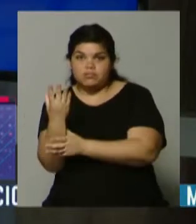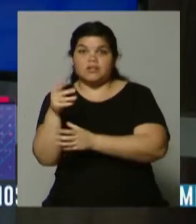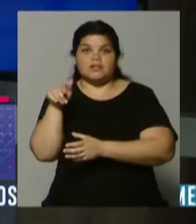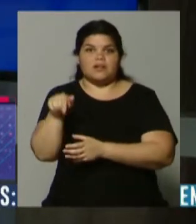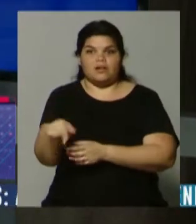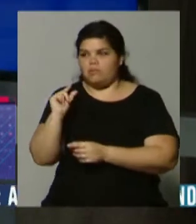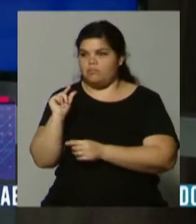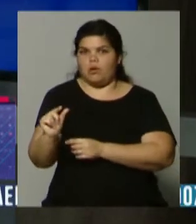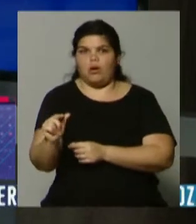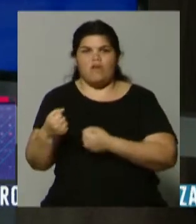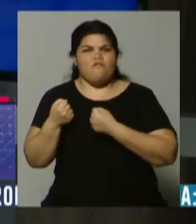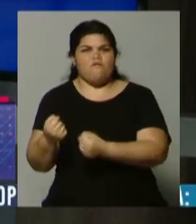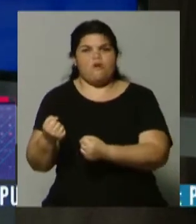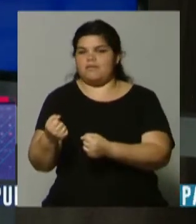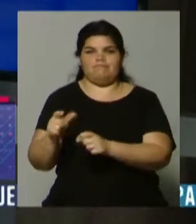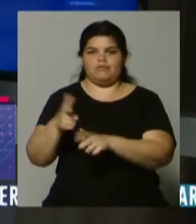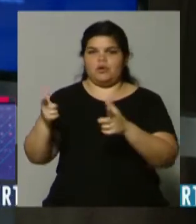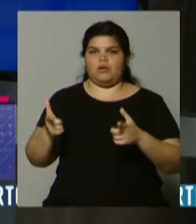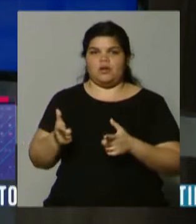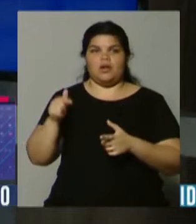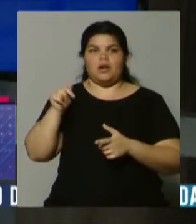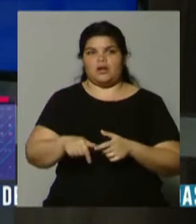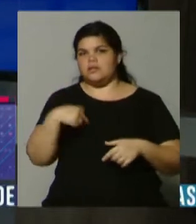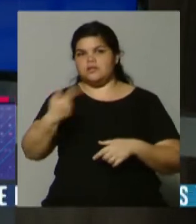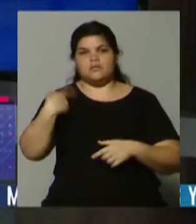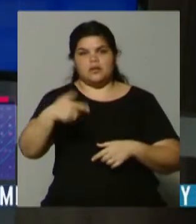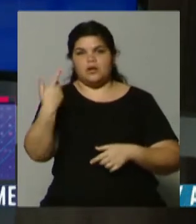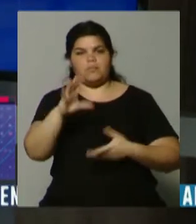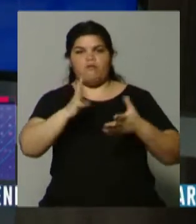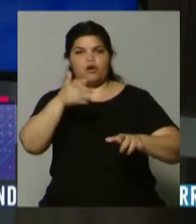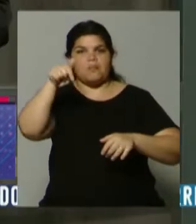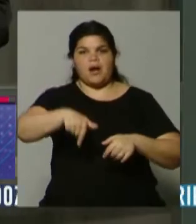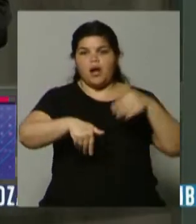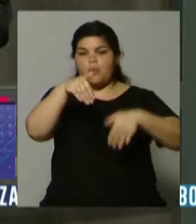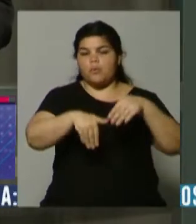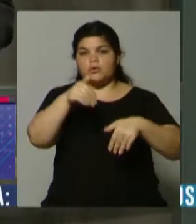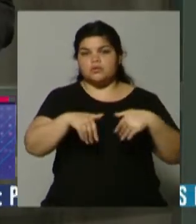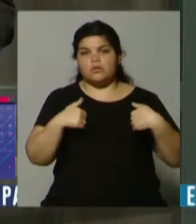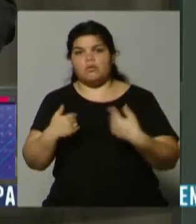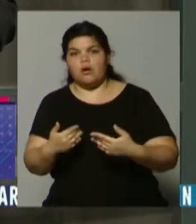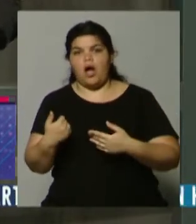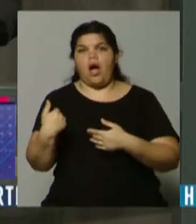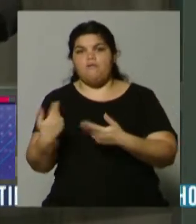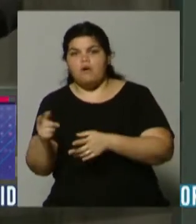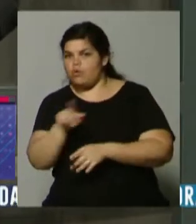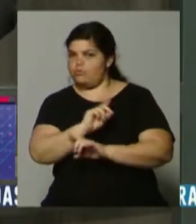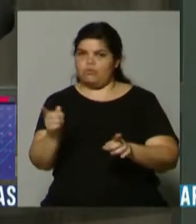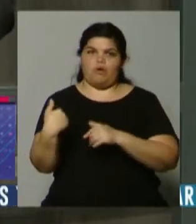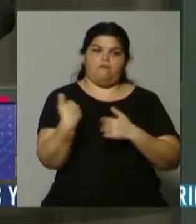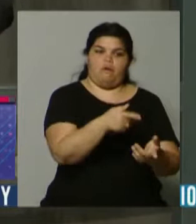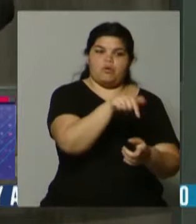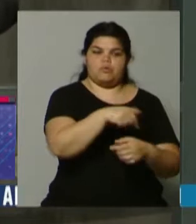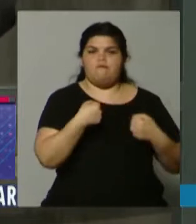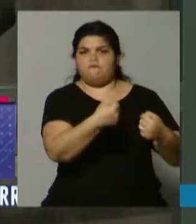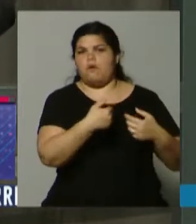características y el sistema electoral mendocino beneficia sistemáticamente a las fuerzas más votadas. Bueno, tendrán que traccionar y trabajar mucho más, digo, también teniendo en